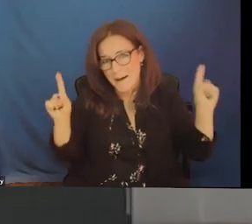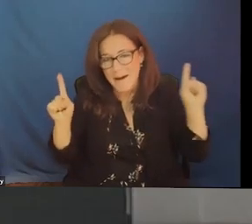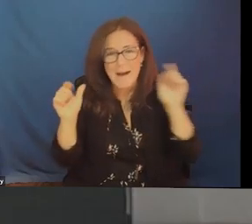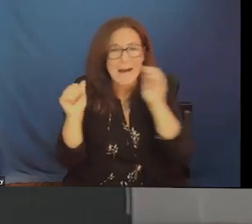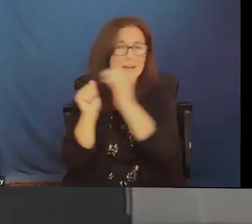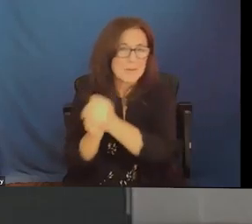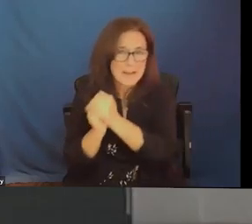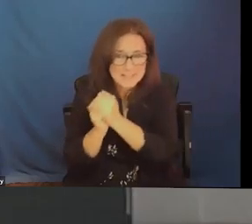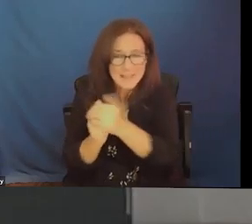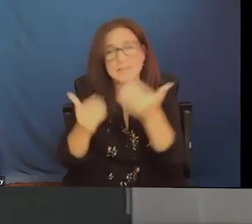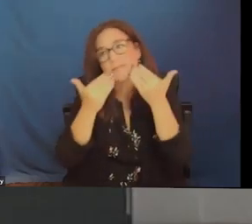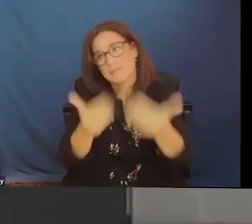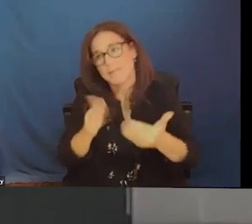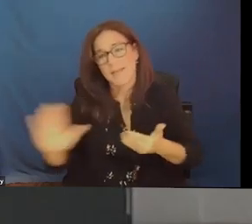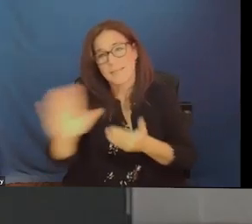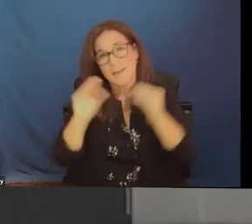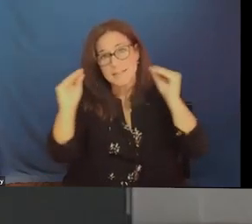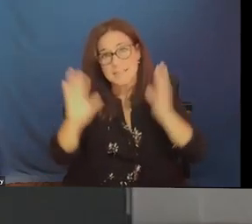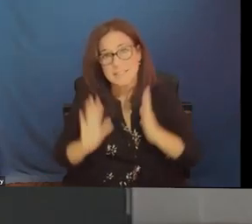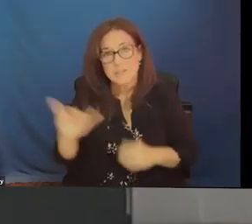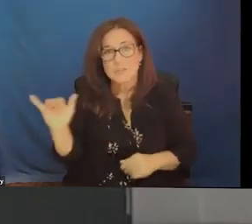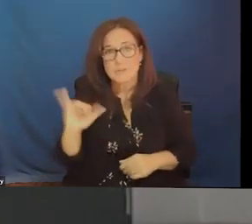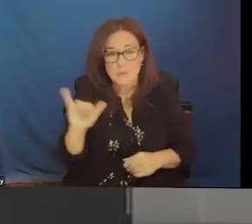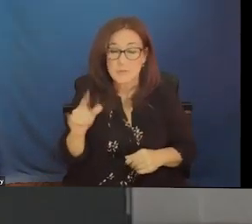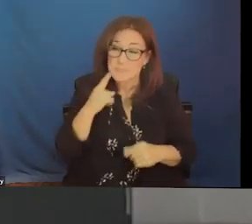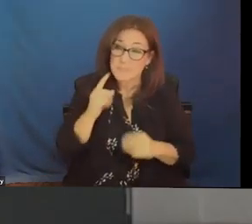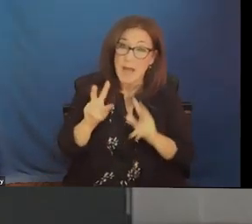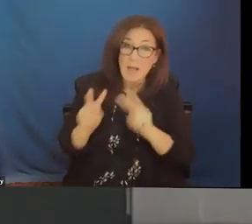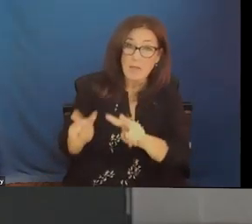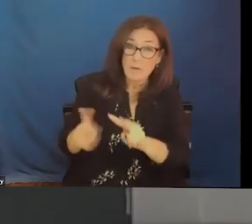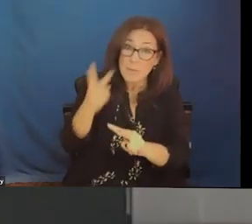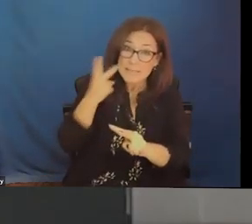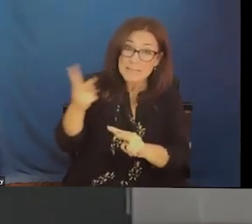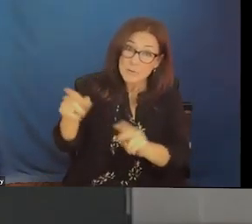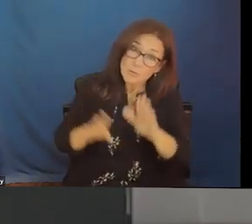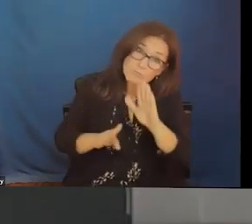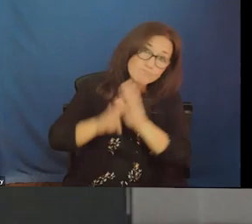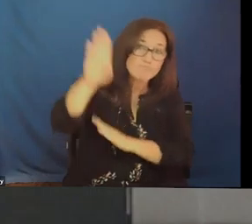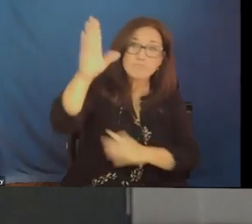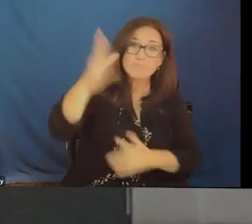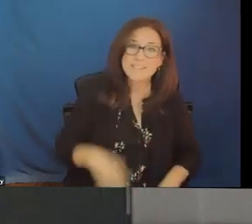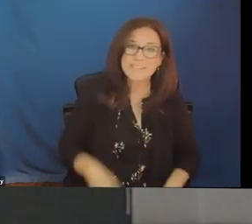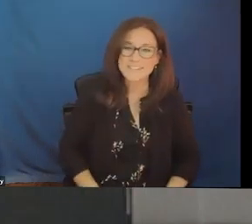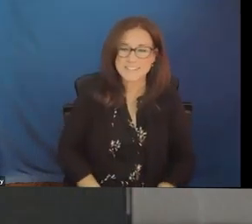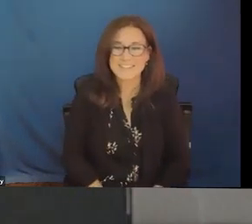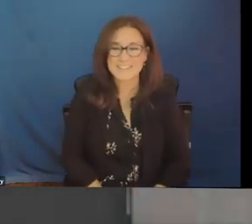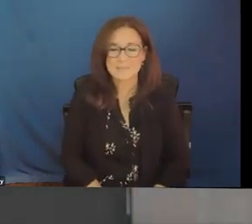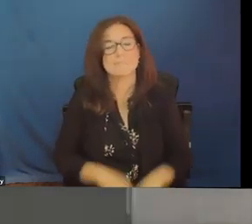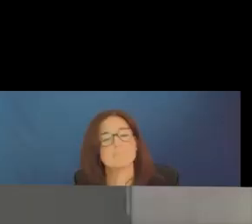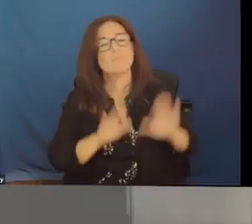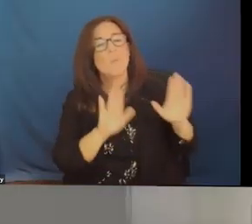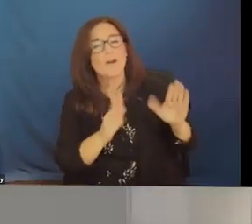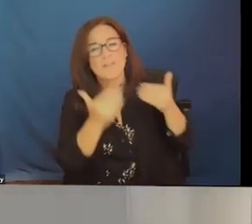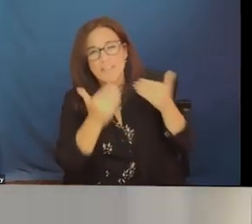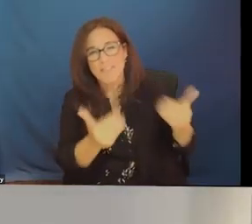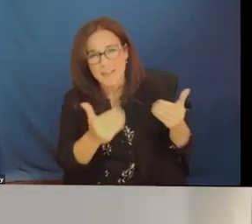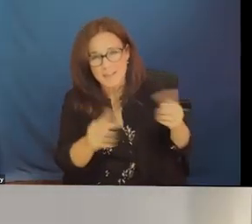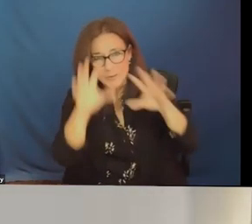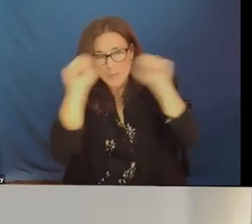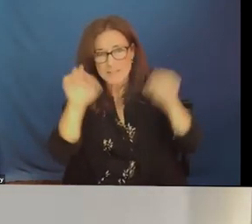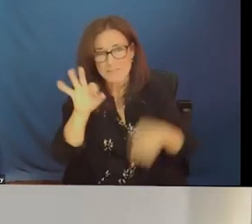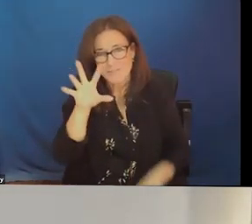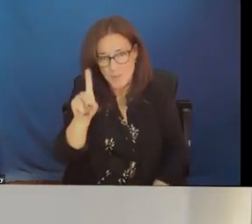gracias a sus maestros y esperamos ver su progreso en el futuro gracias genial gracias y voy a terminar los